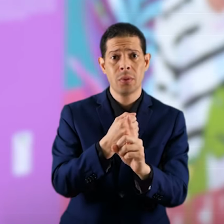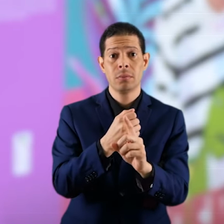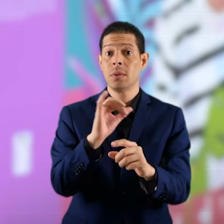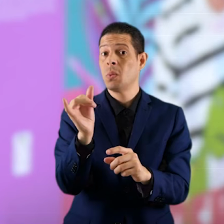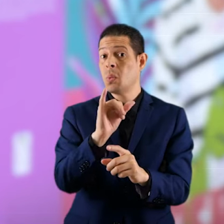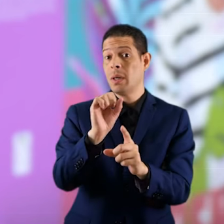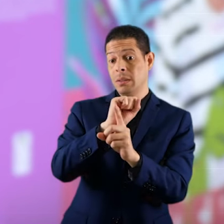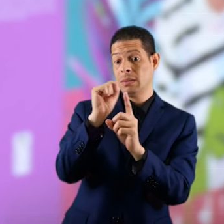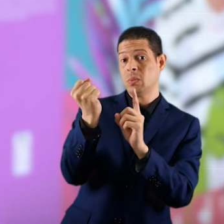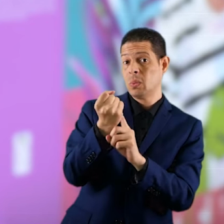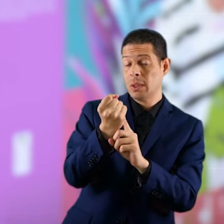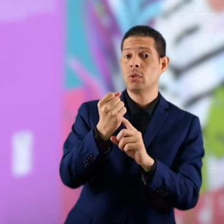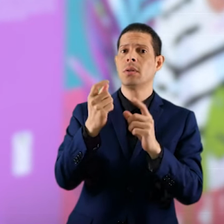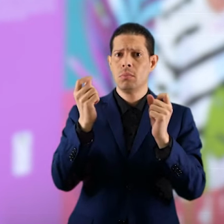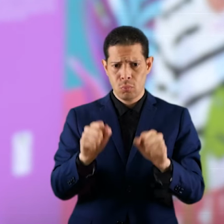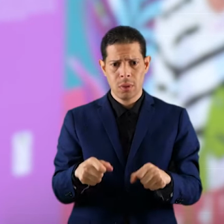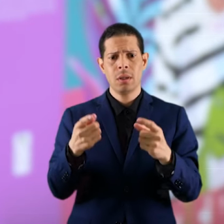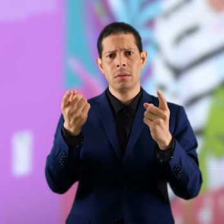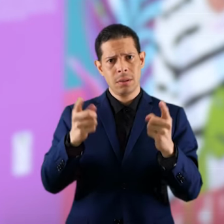de